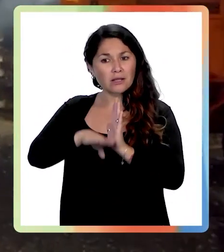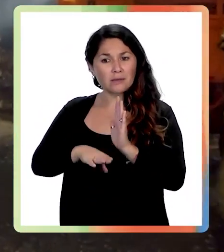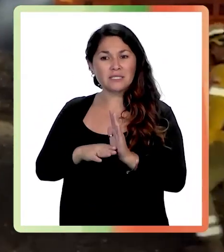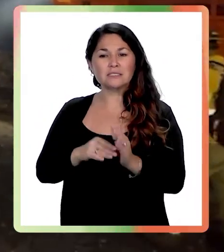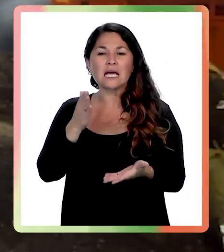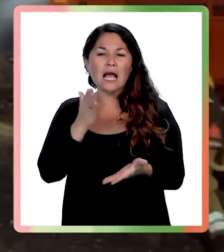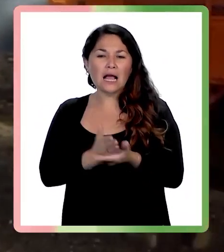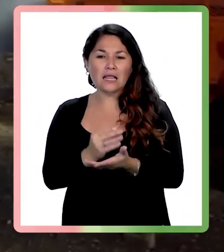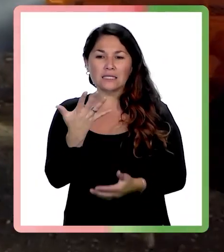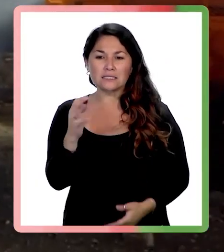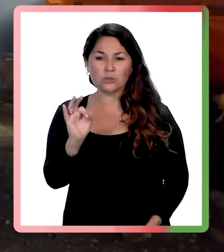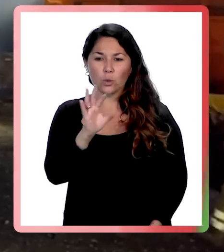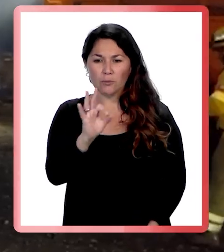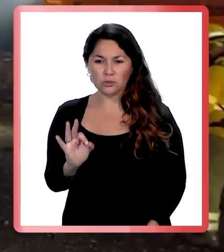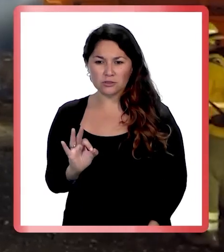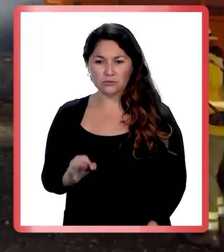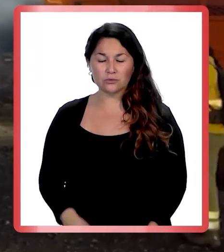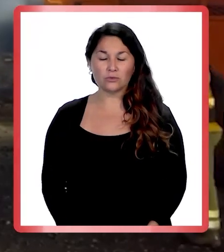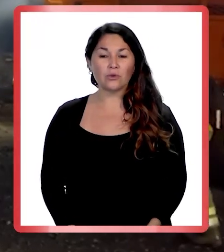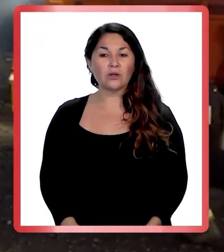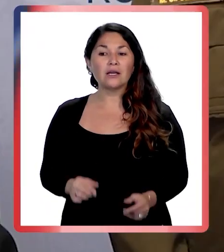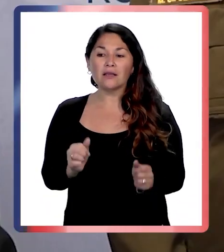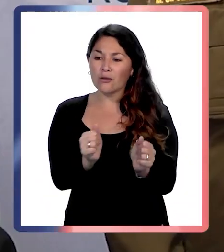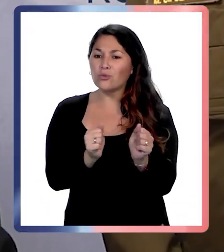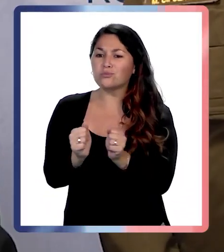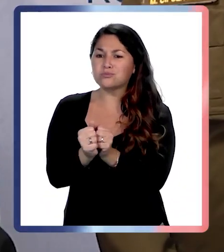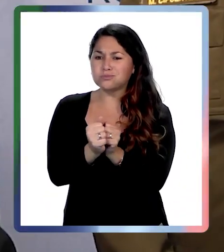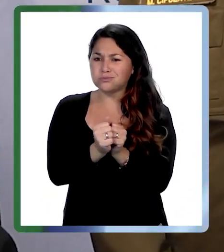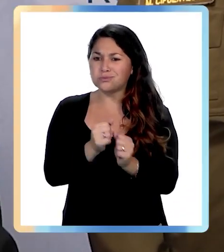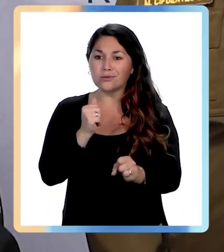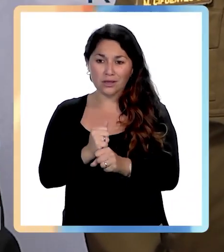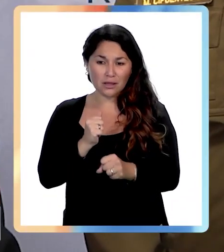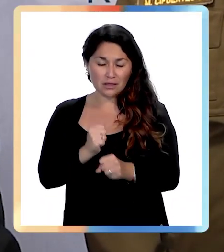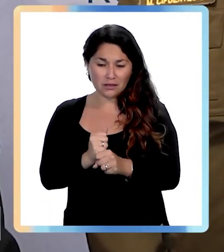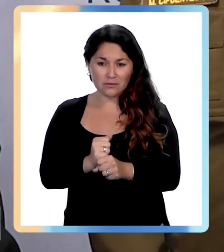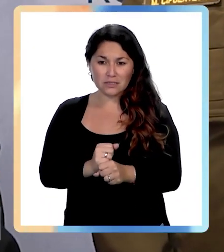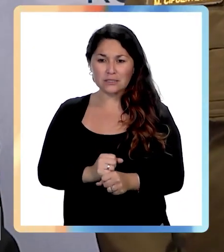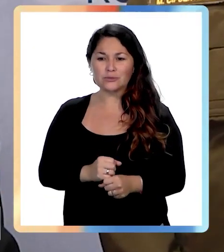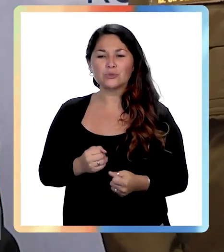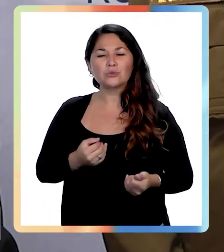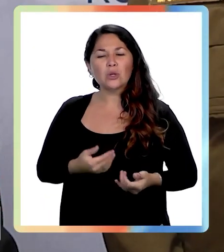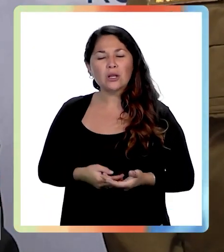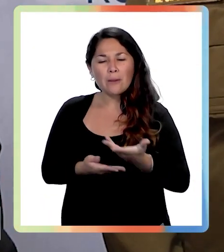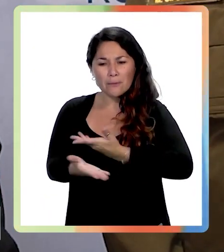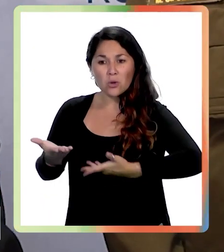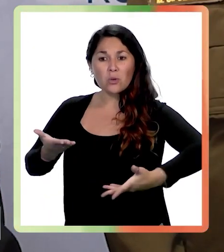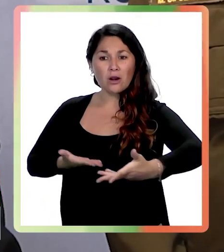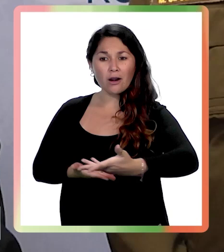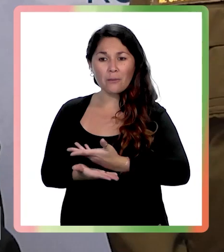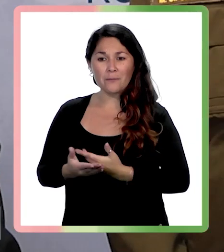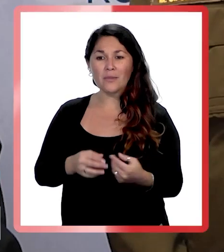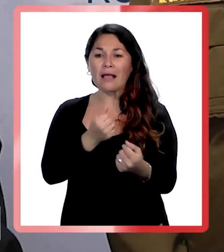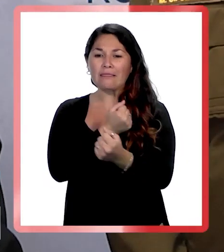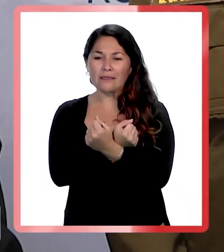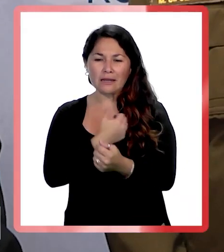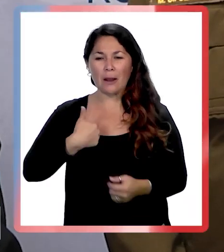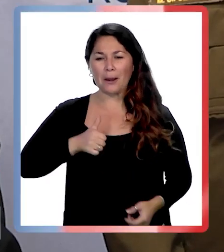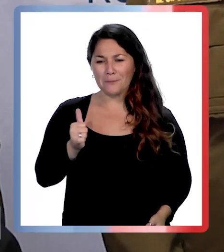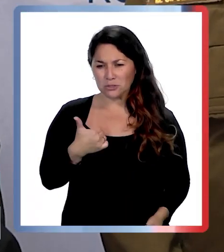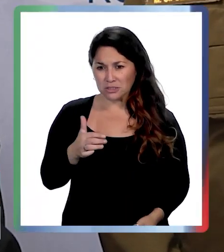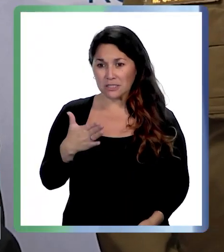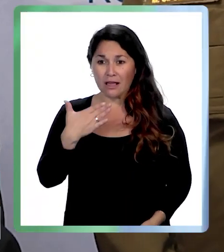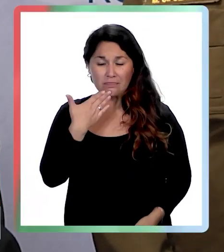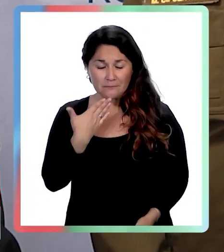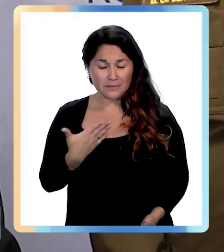el 50%. Hay un trabajo conjunto con una estrategia de capacidades mixtas entre Carabineros y la PDI. Por